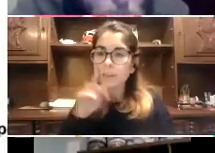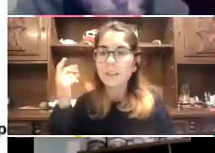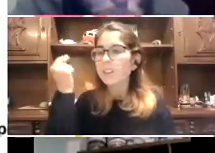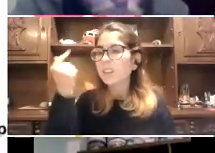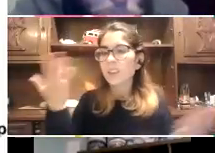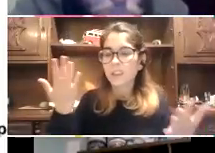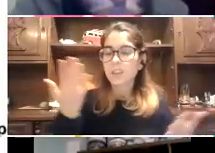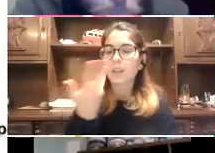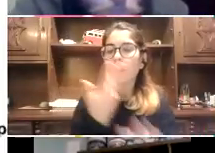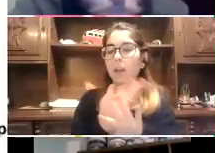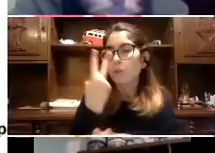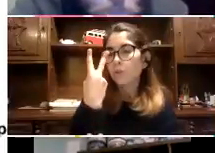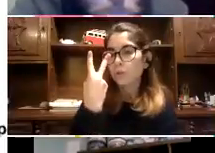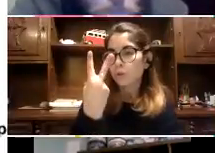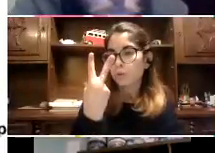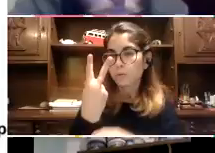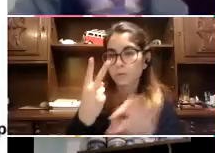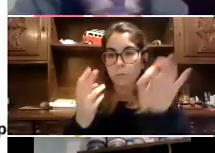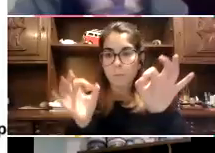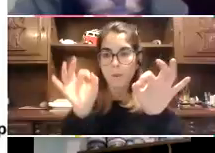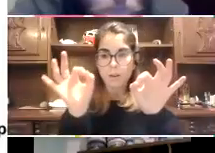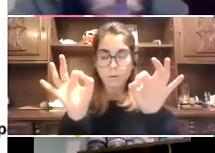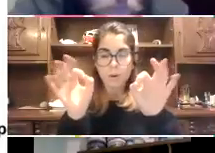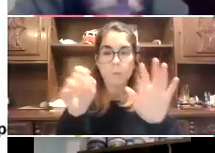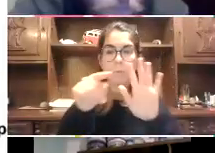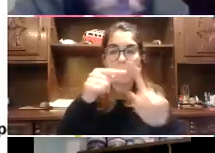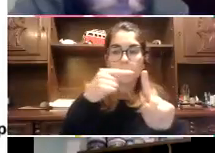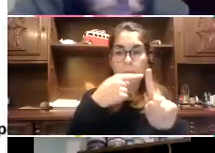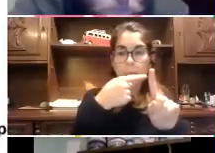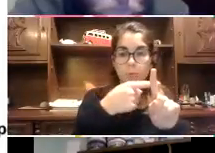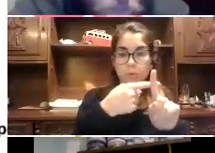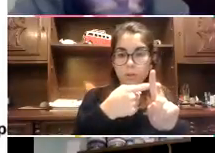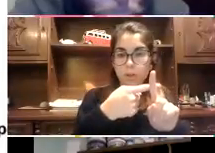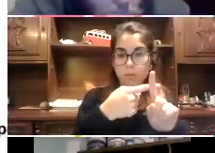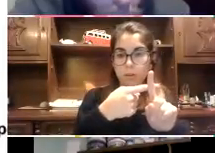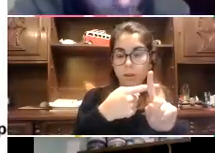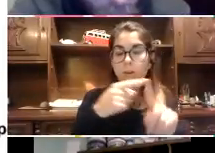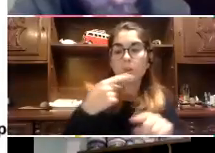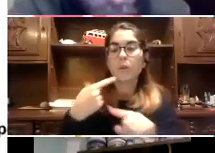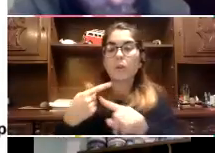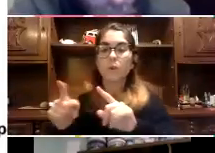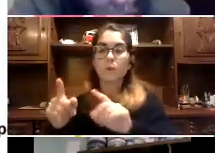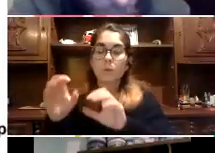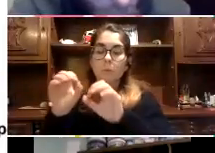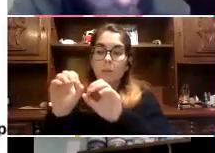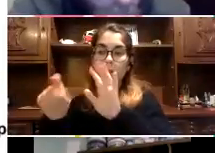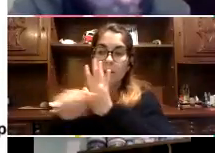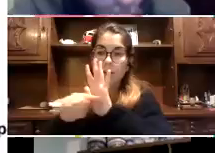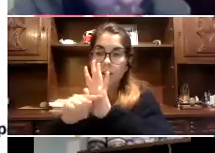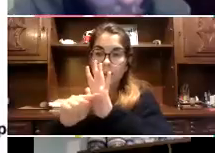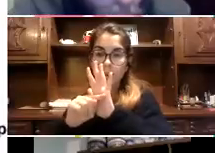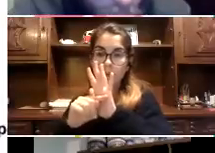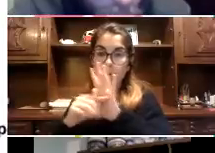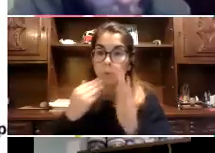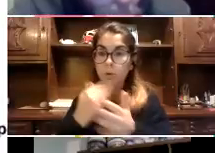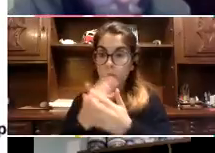tipos de partículas en la naturaleza. Partículas que son positivas y negativas, y que cuando estamos en presencia de